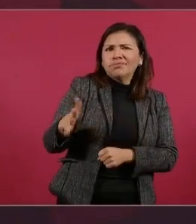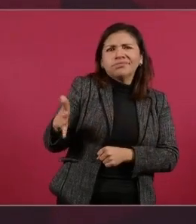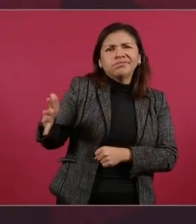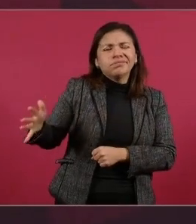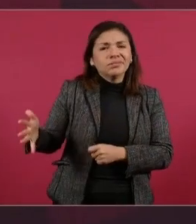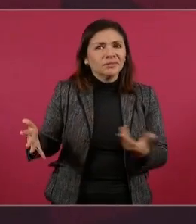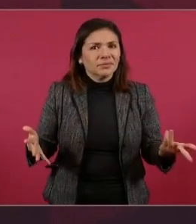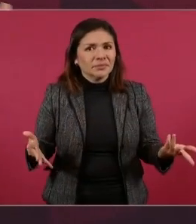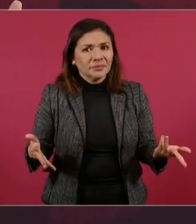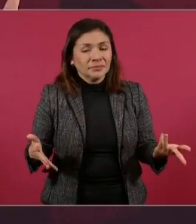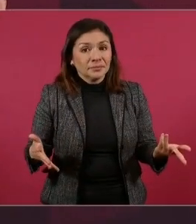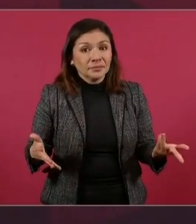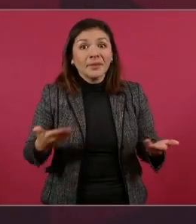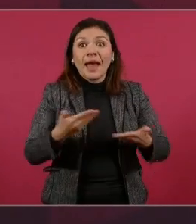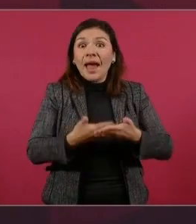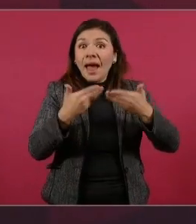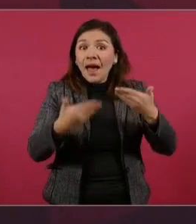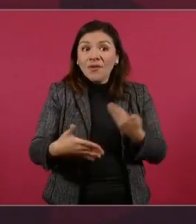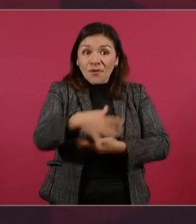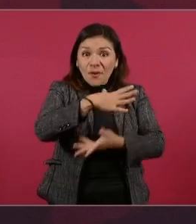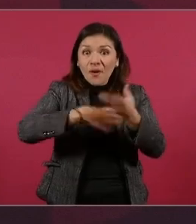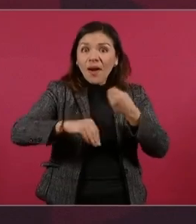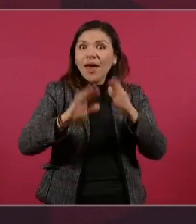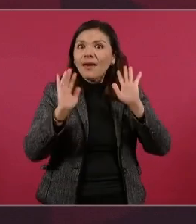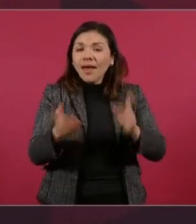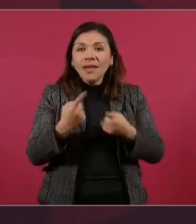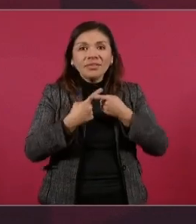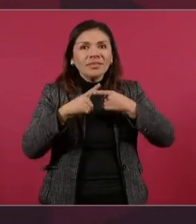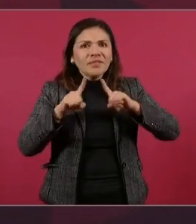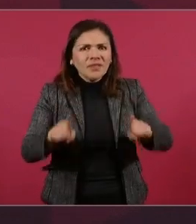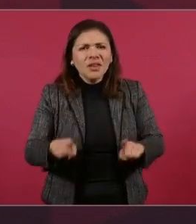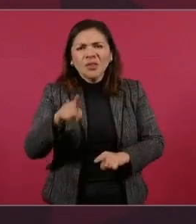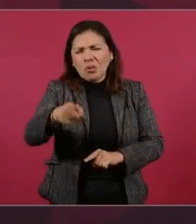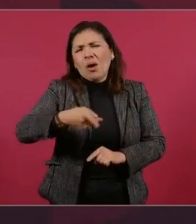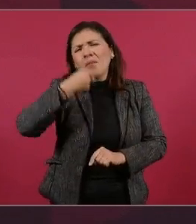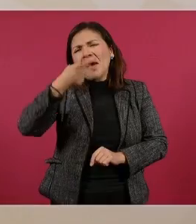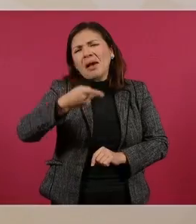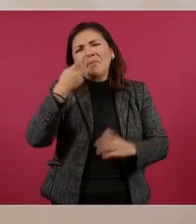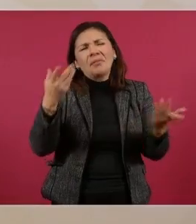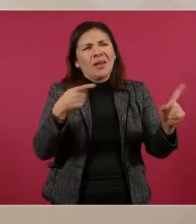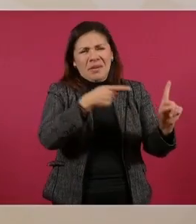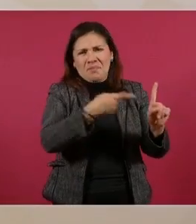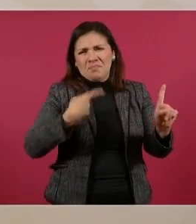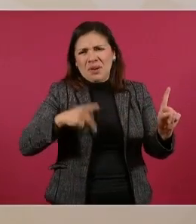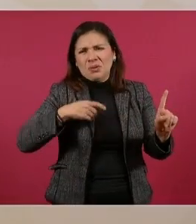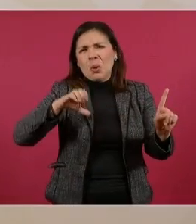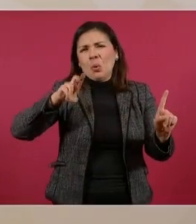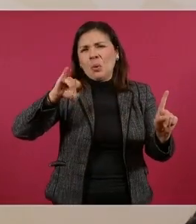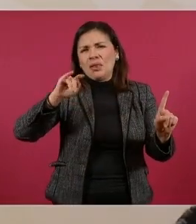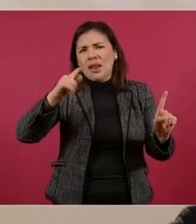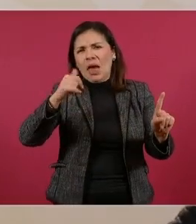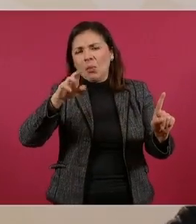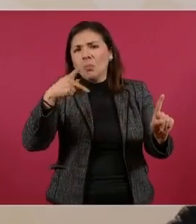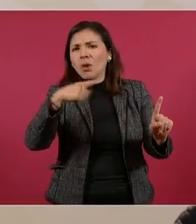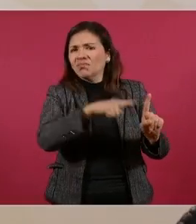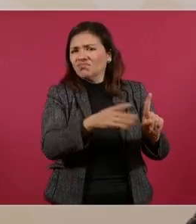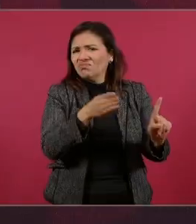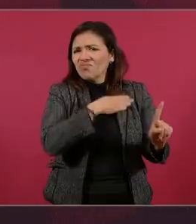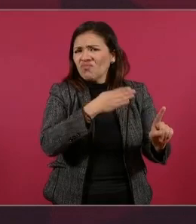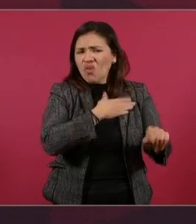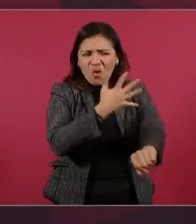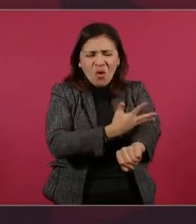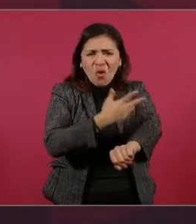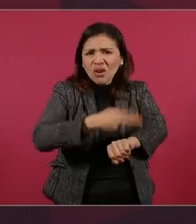gobernantes ahora no podrán decir lo que quieran de cuitlagua y lo que se pero no es rata